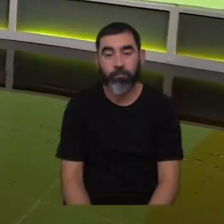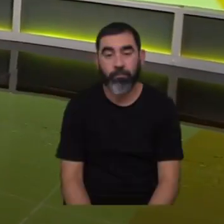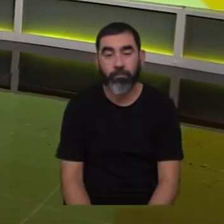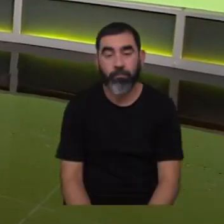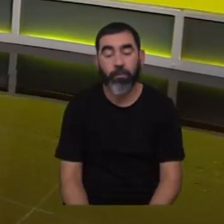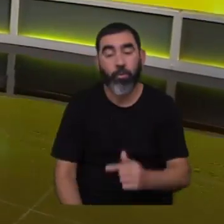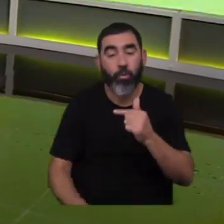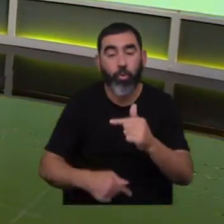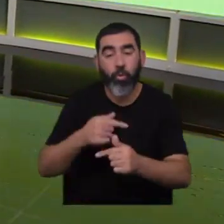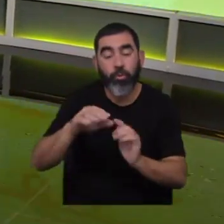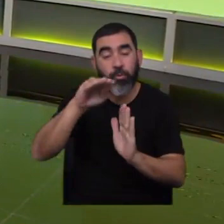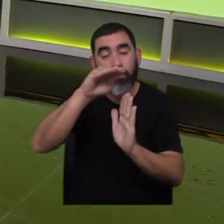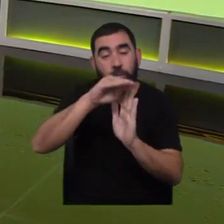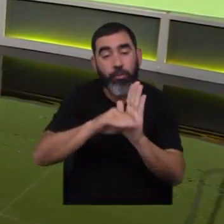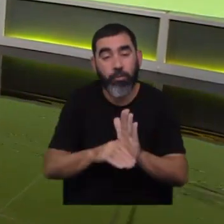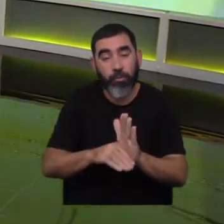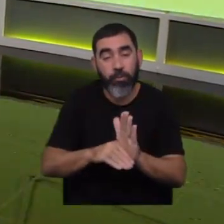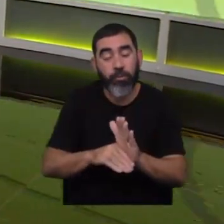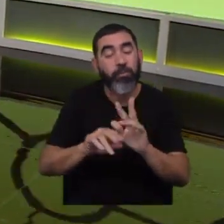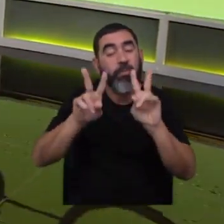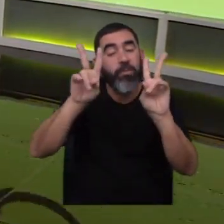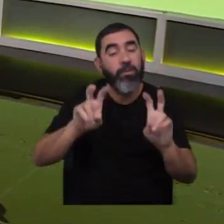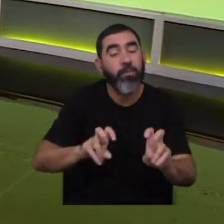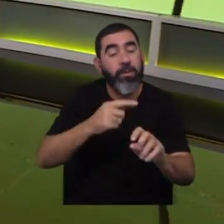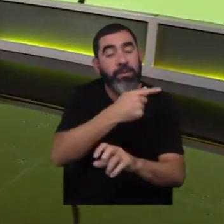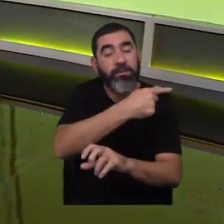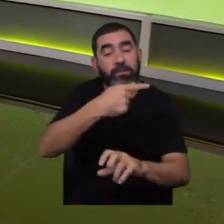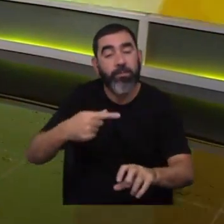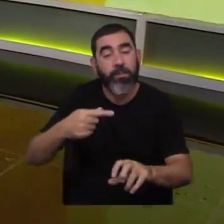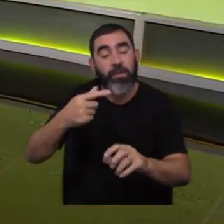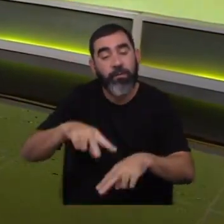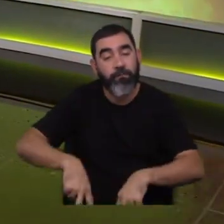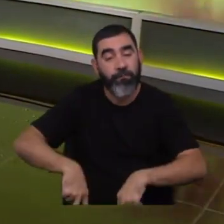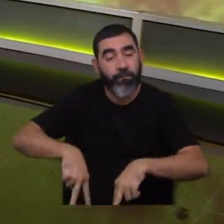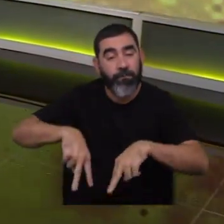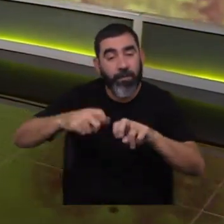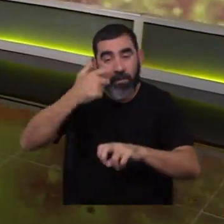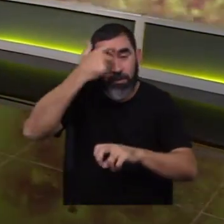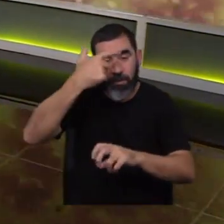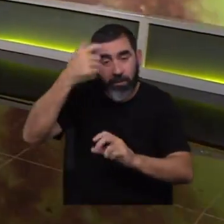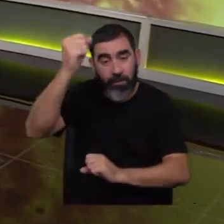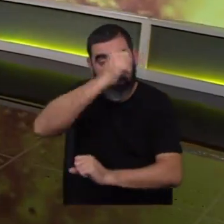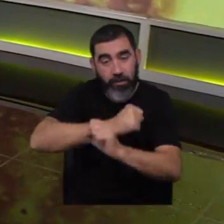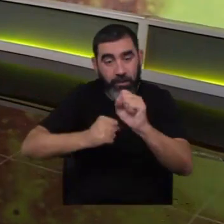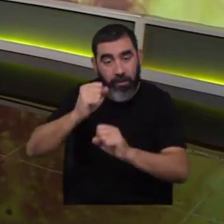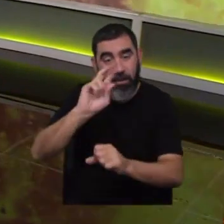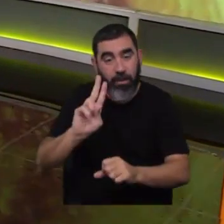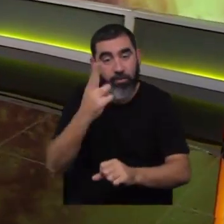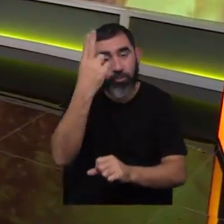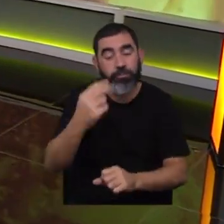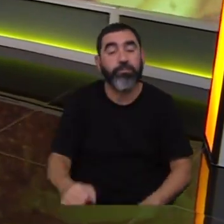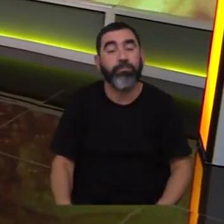Seguimos transitando este programa que se emite en el marco de la Semana de la Investigación, la Ciencia y la Tecnología en Uruguay,